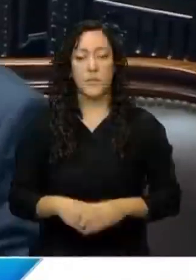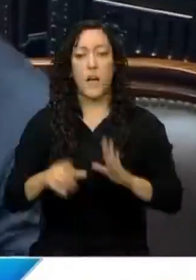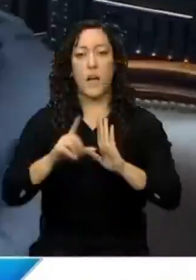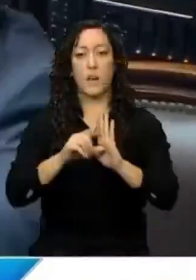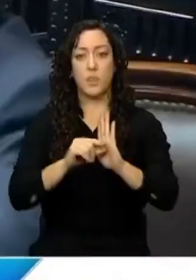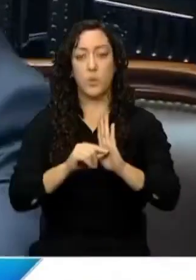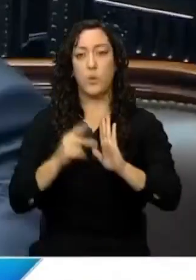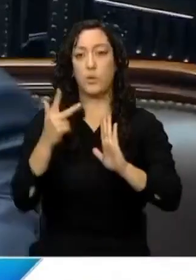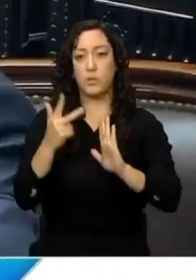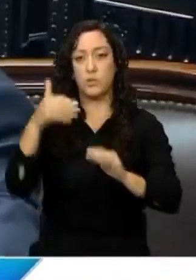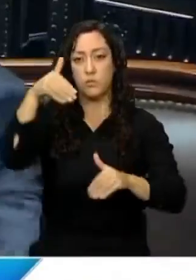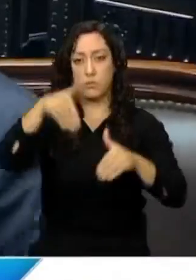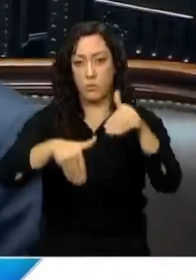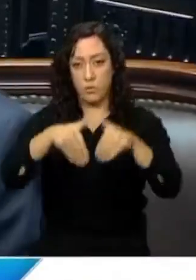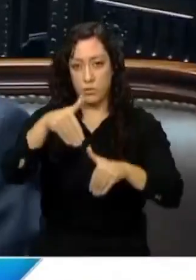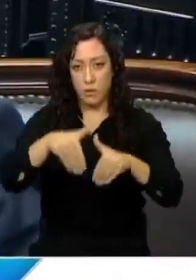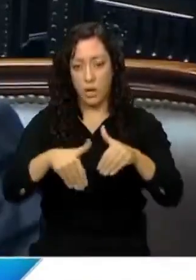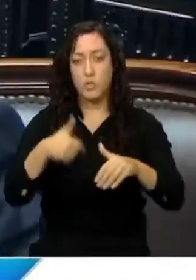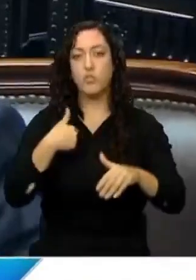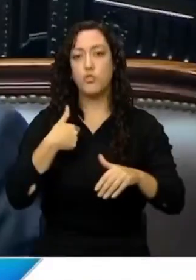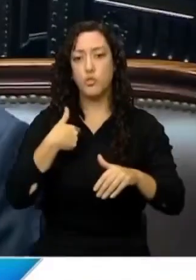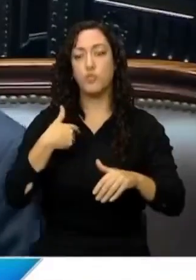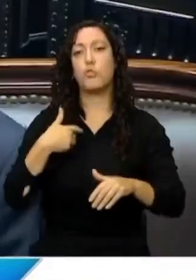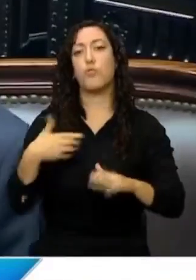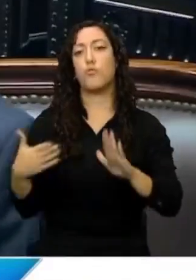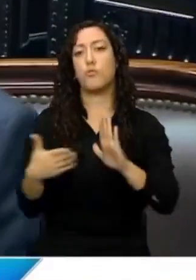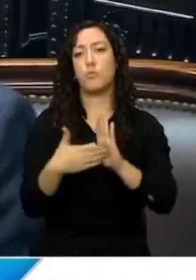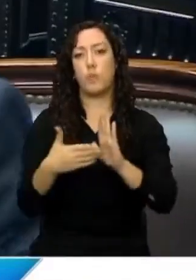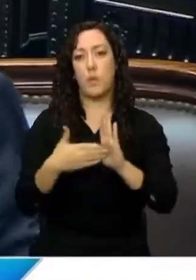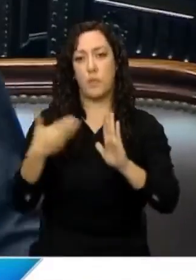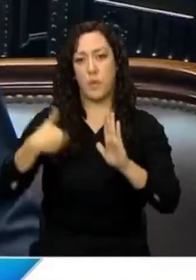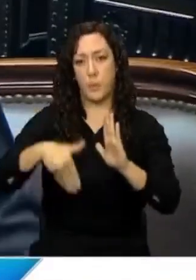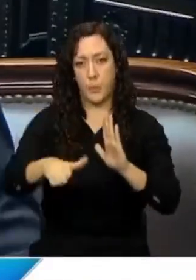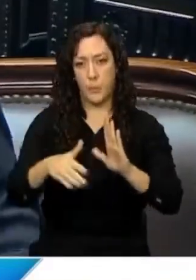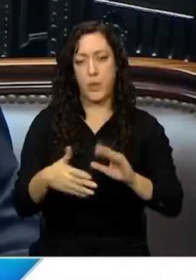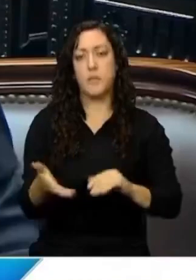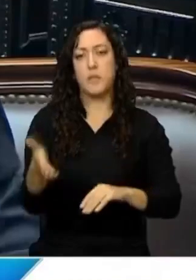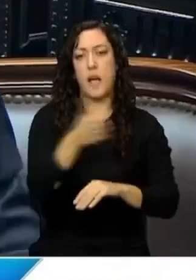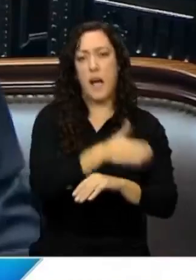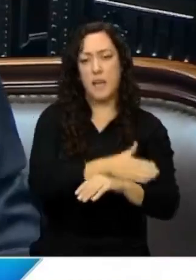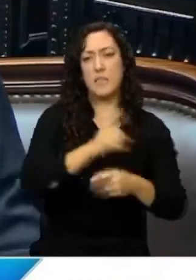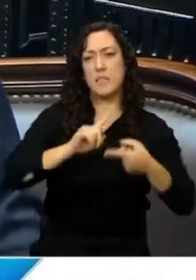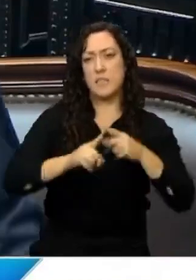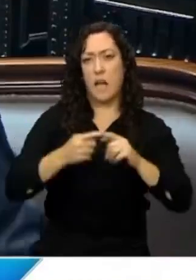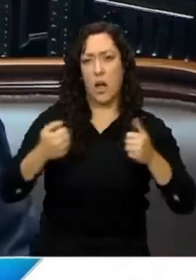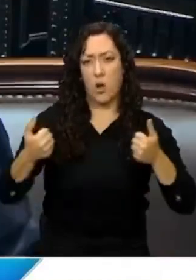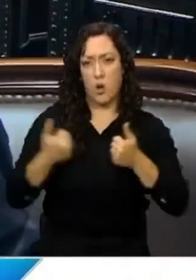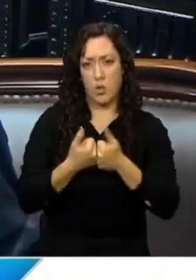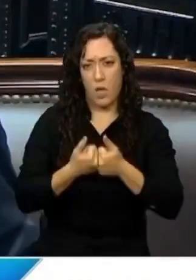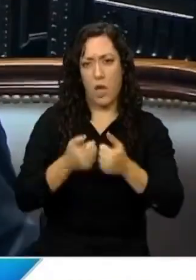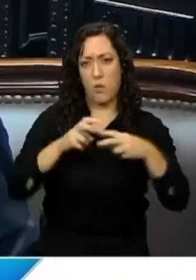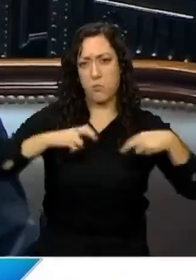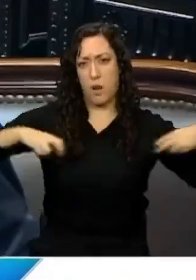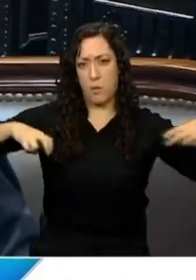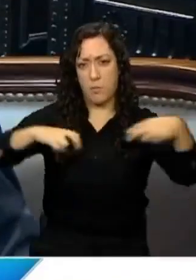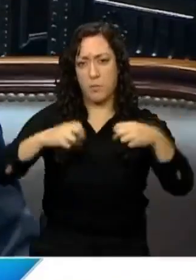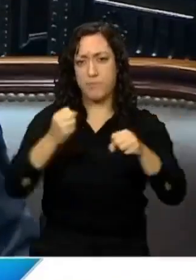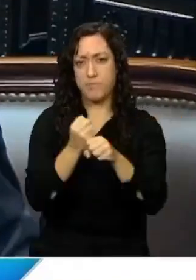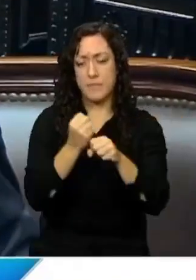3, y voy a fundamentar, digo, más allá de lo acordado por labor parlamentaria, el